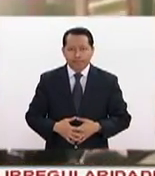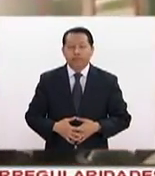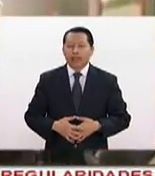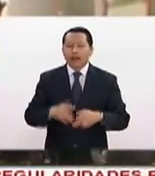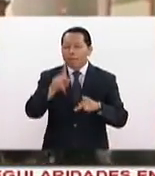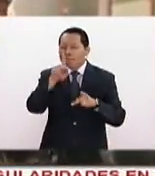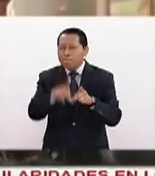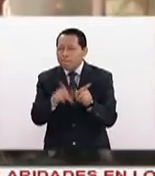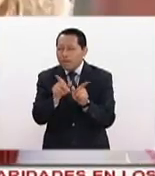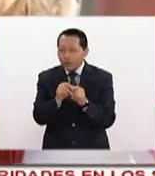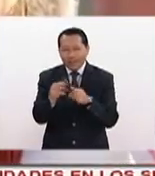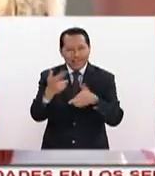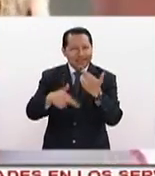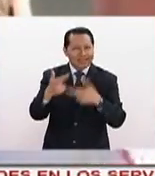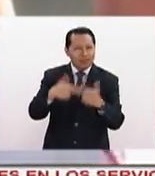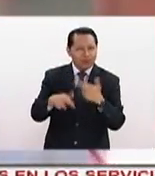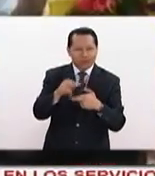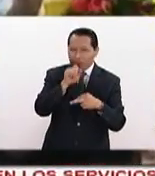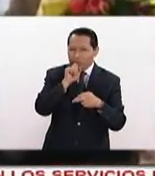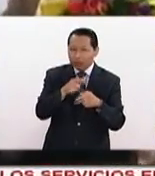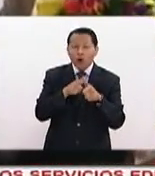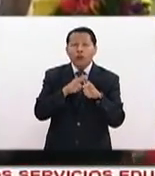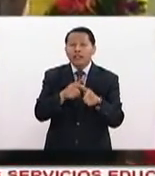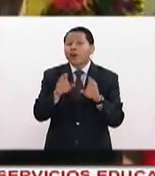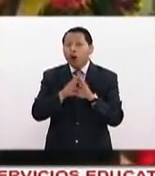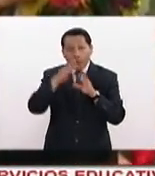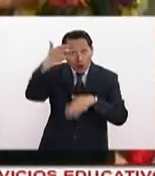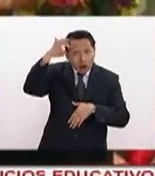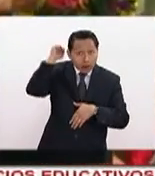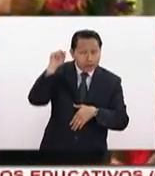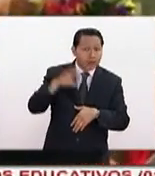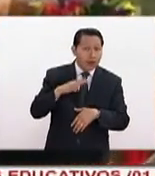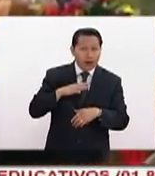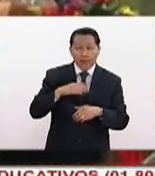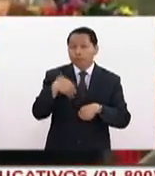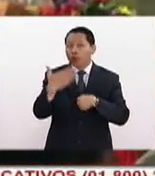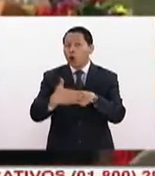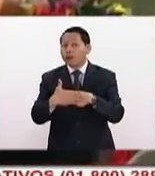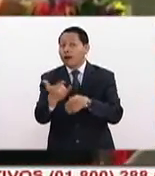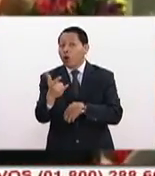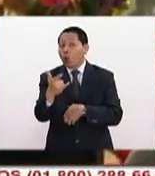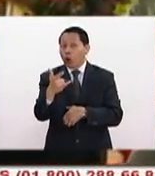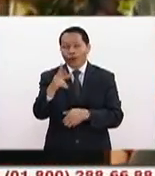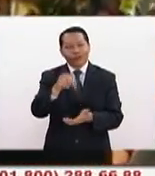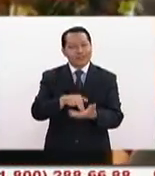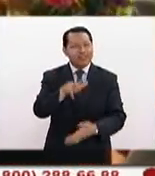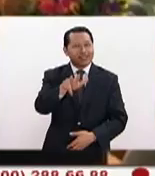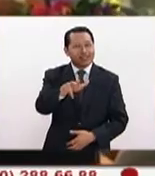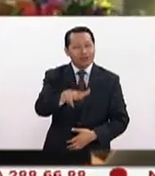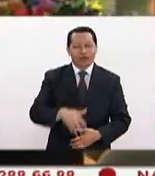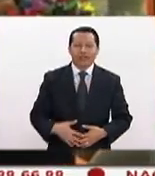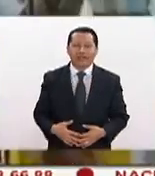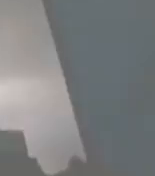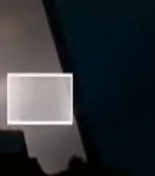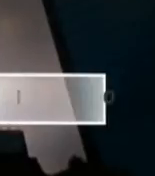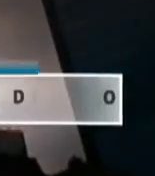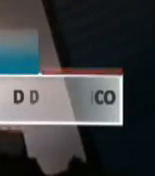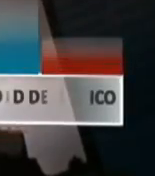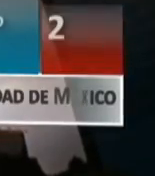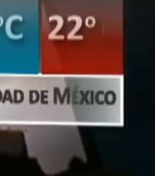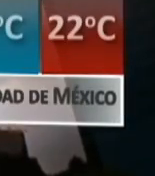Vamos a hacer una breve pausa, regresamos. ¿Cómo siguen las precampañas rumbo a julio de 2018?